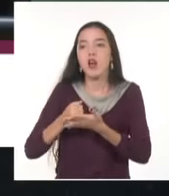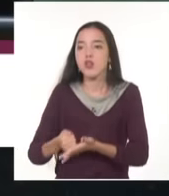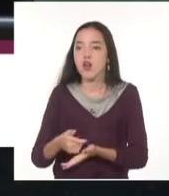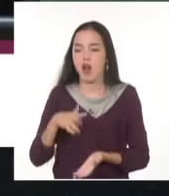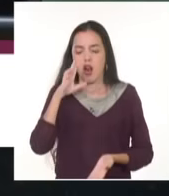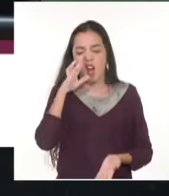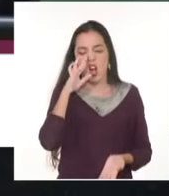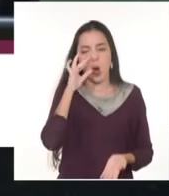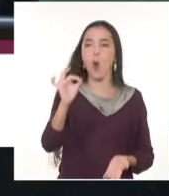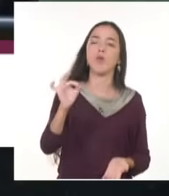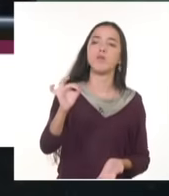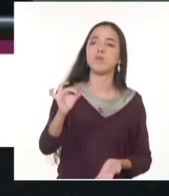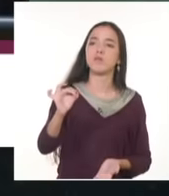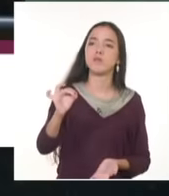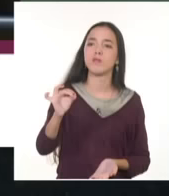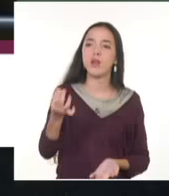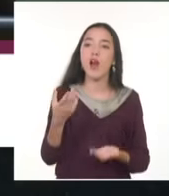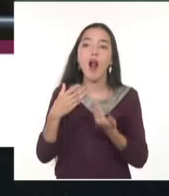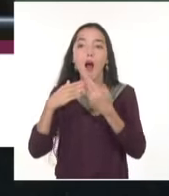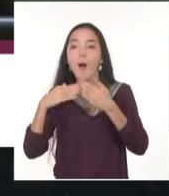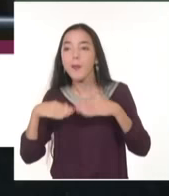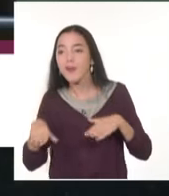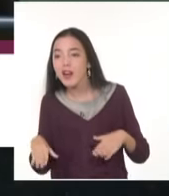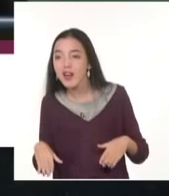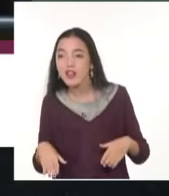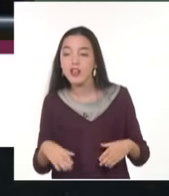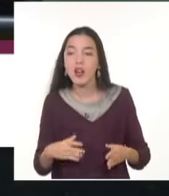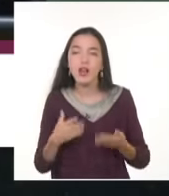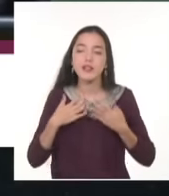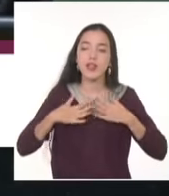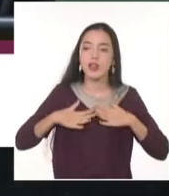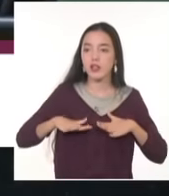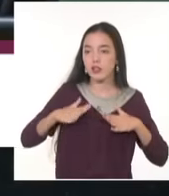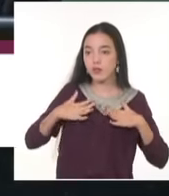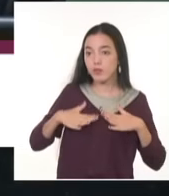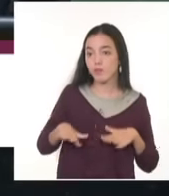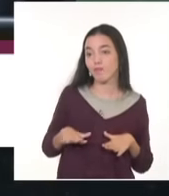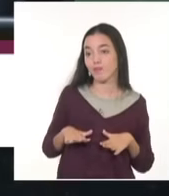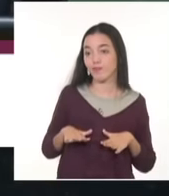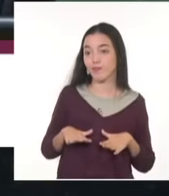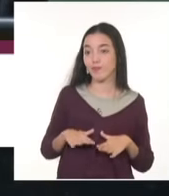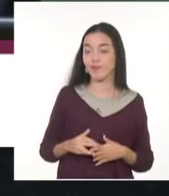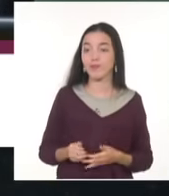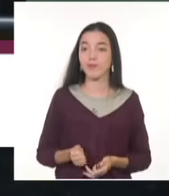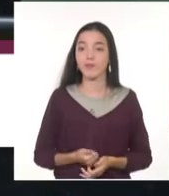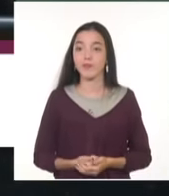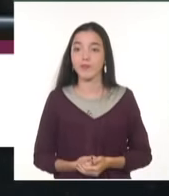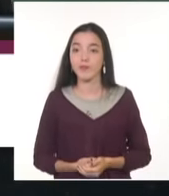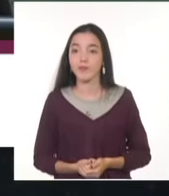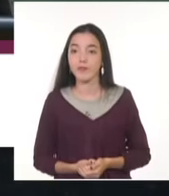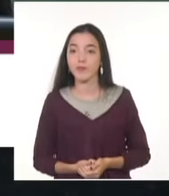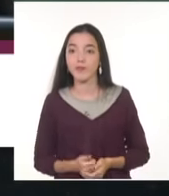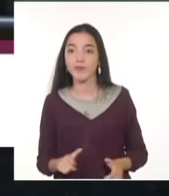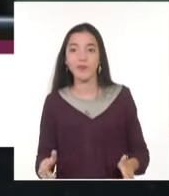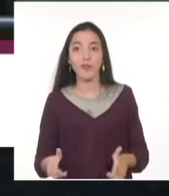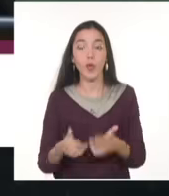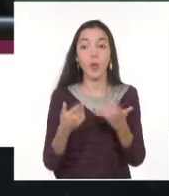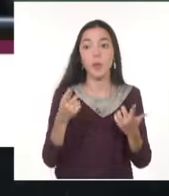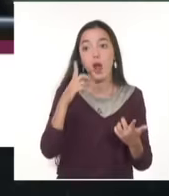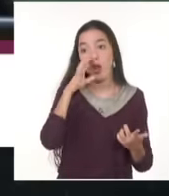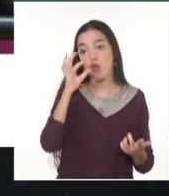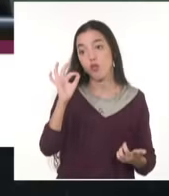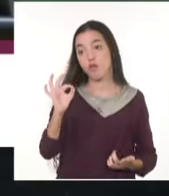propia prosperidad y seguridad. Incumplen sus compromisos siempre